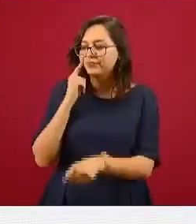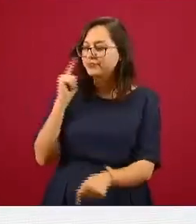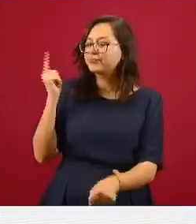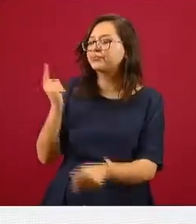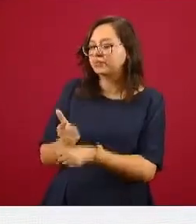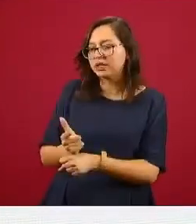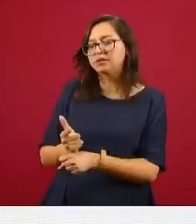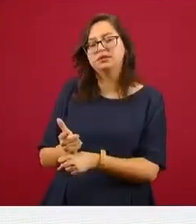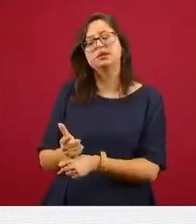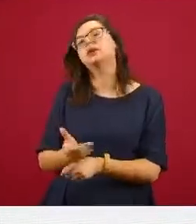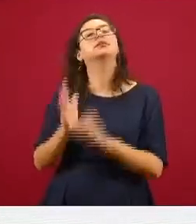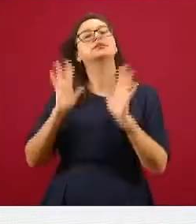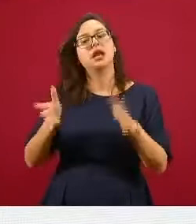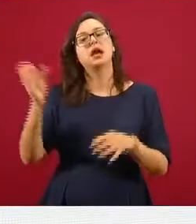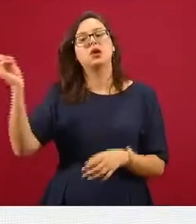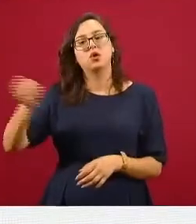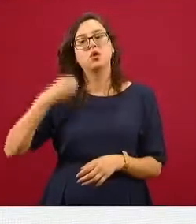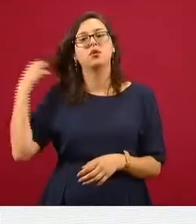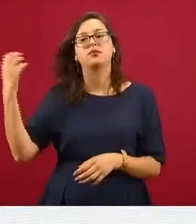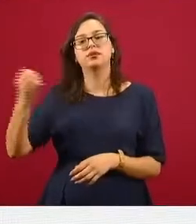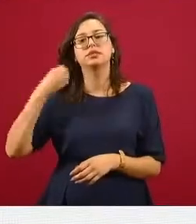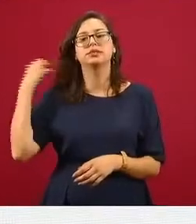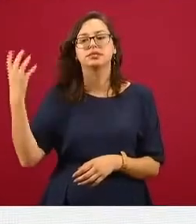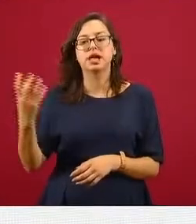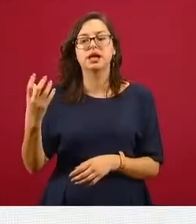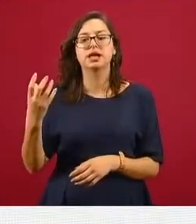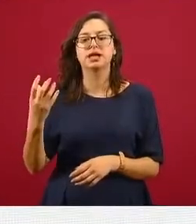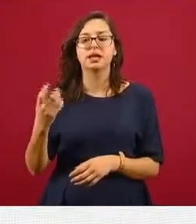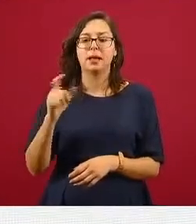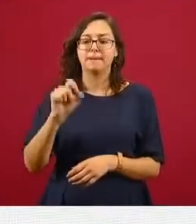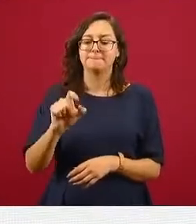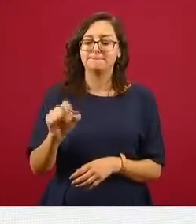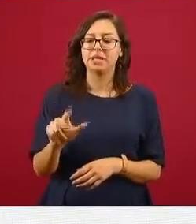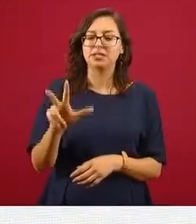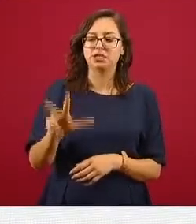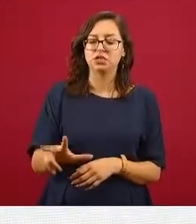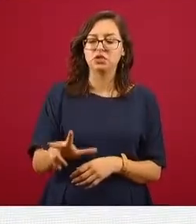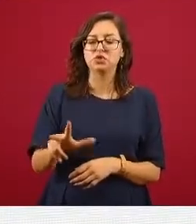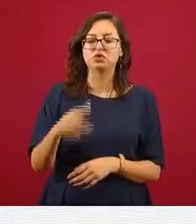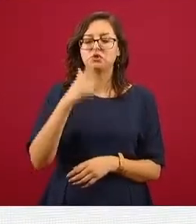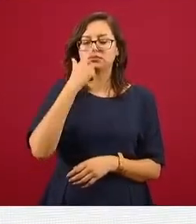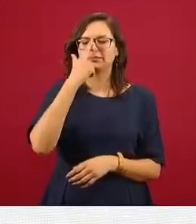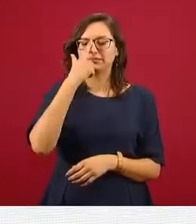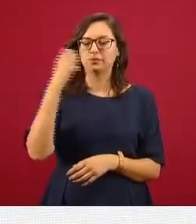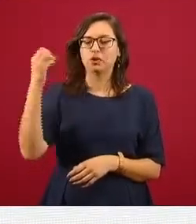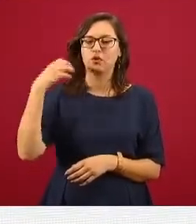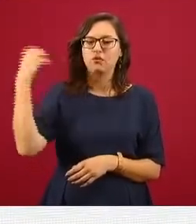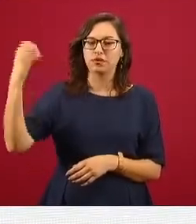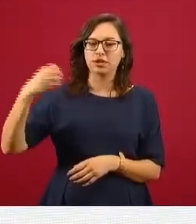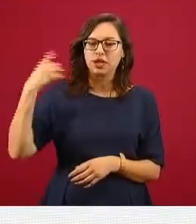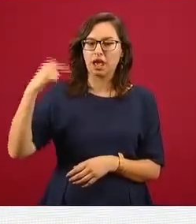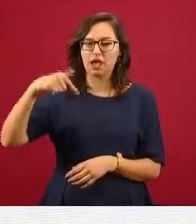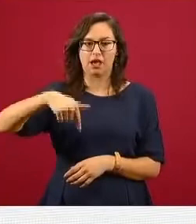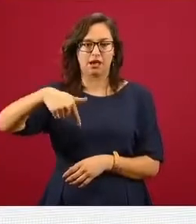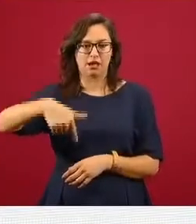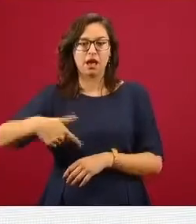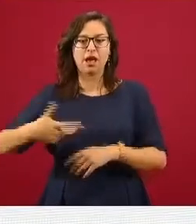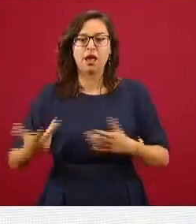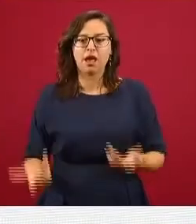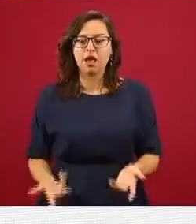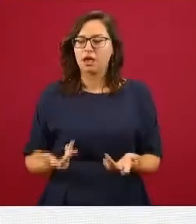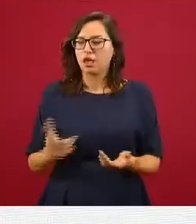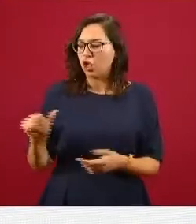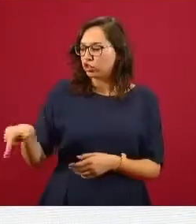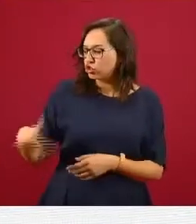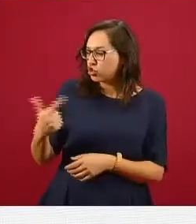habían iniciado estas conferencias de prensa que iniciaron desde el 28 y lo que dijimos es